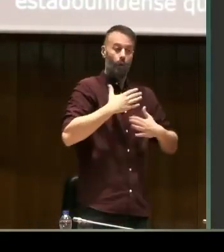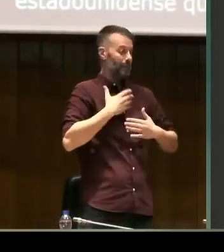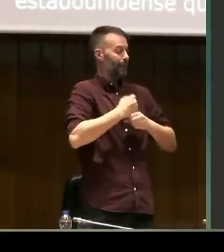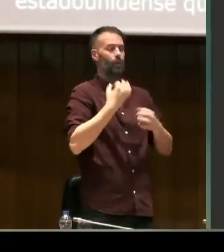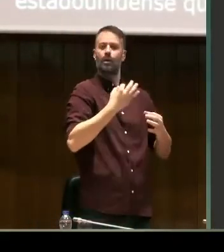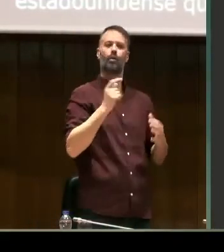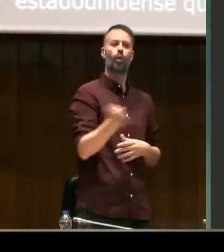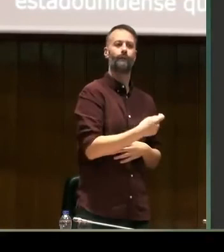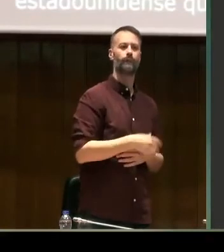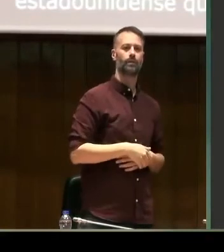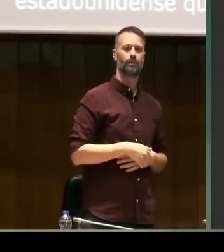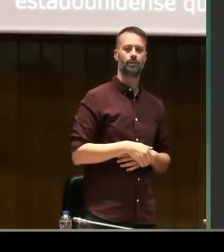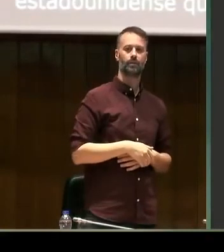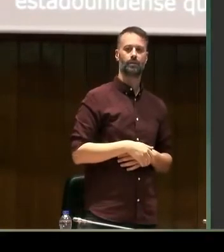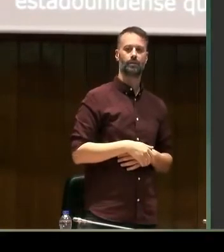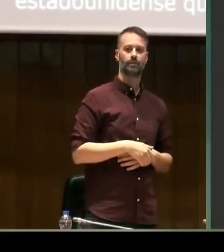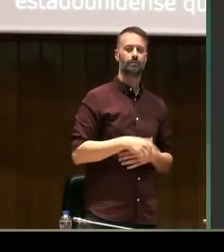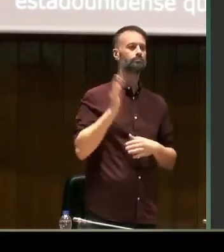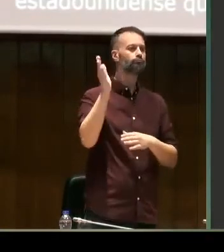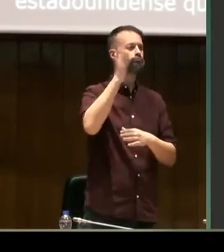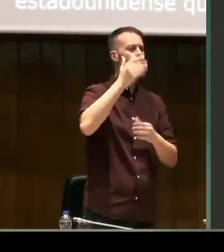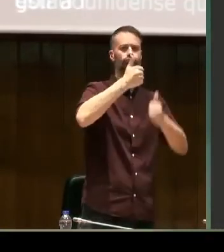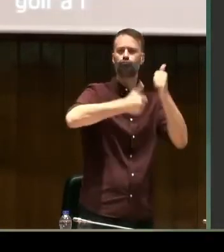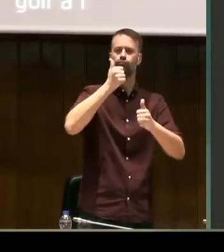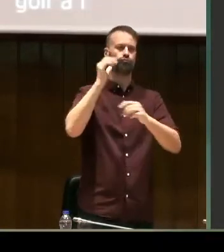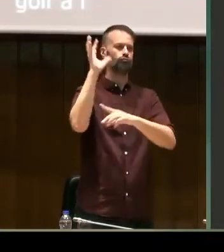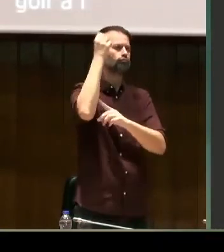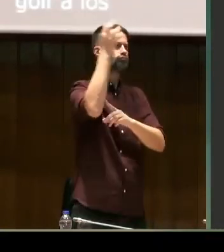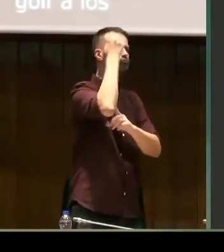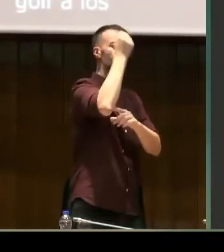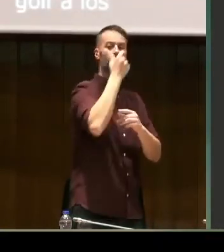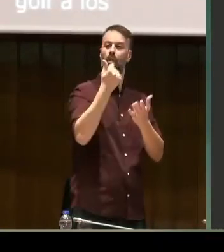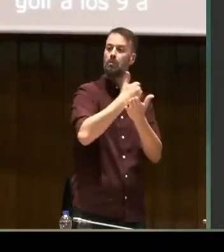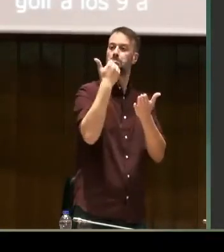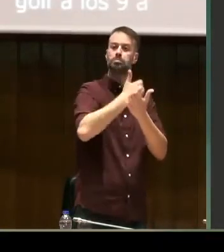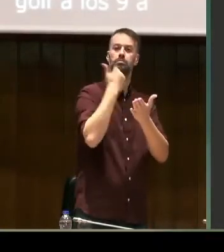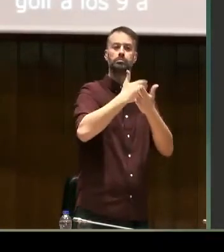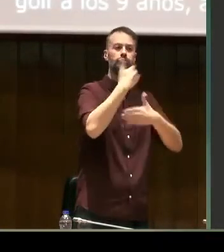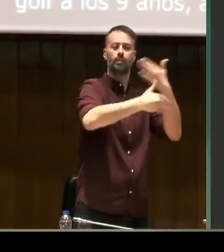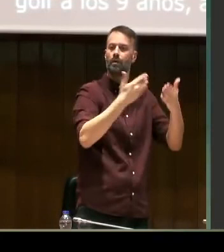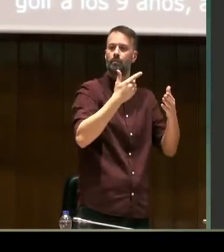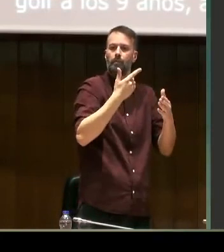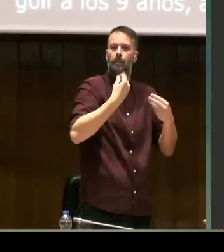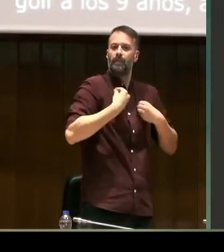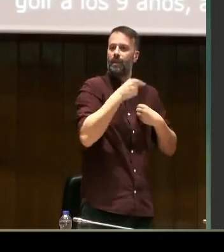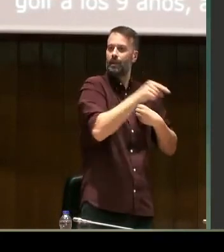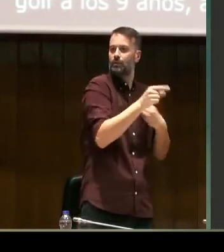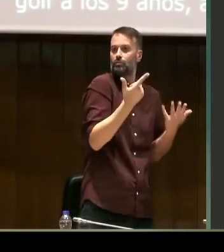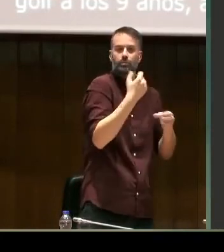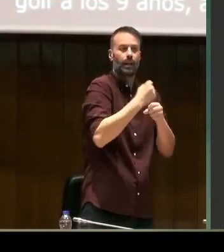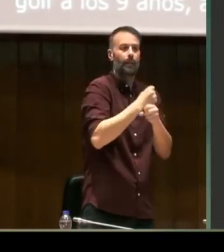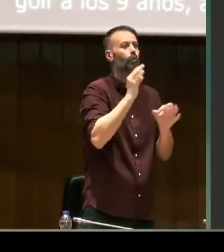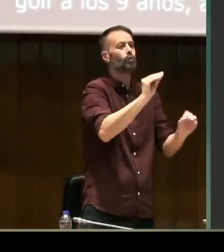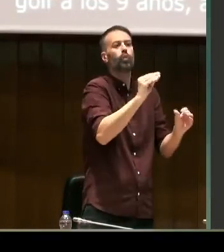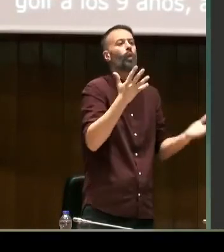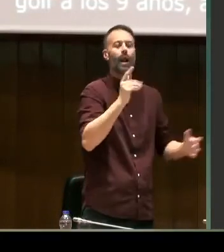deporte, al golf. Y con 34 años, a eso se está dedicando ahora de forma profesional. Está compitiendo, está ganándose la vida,